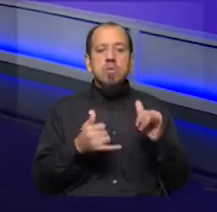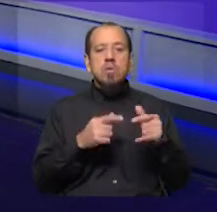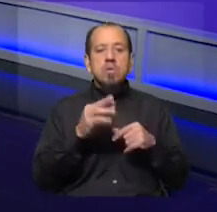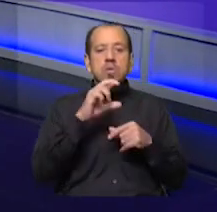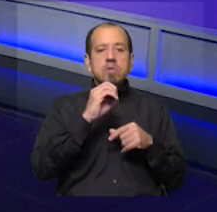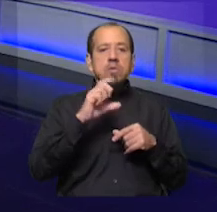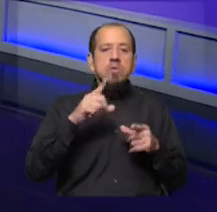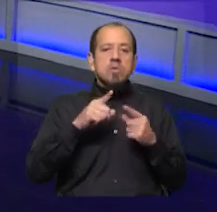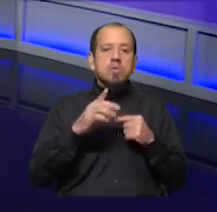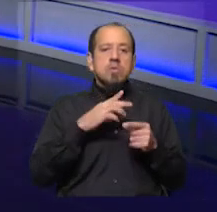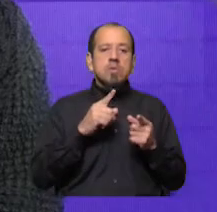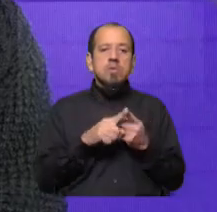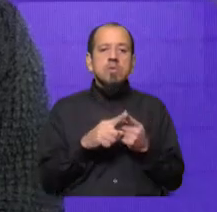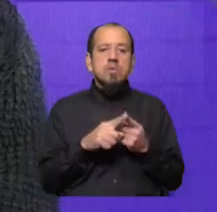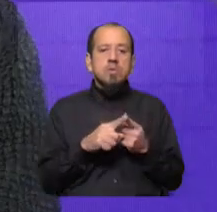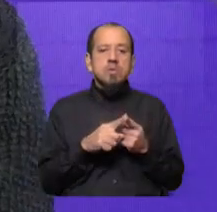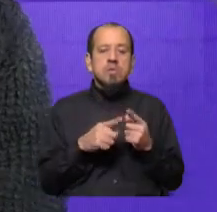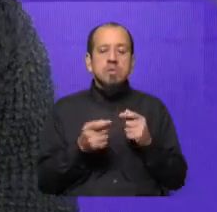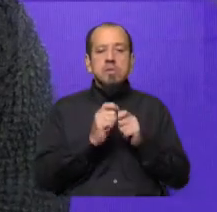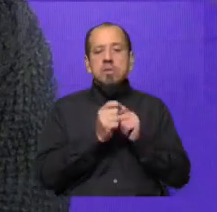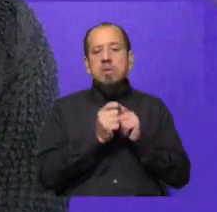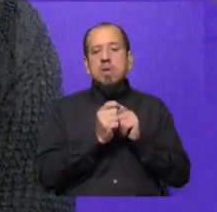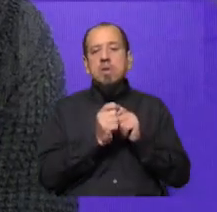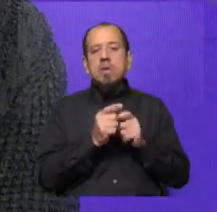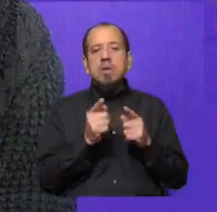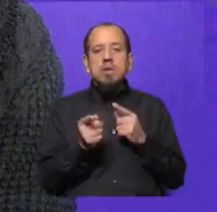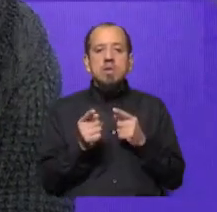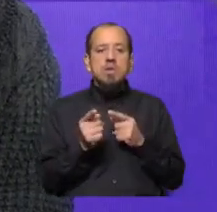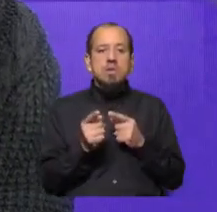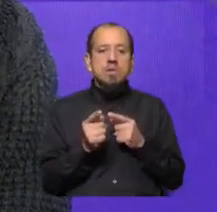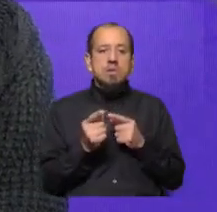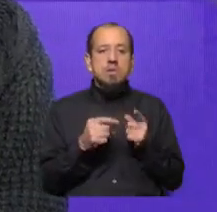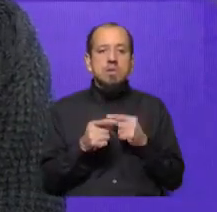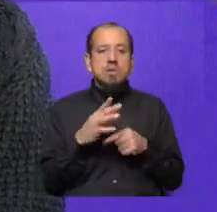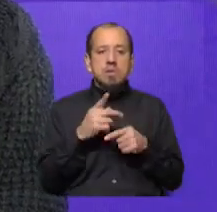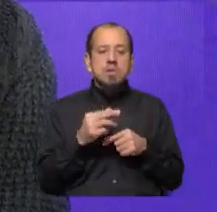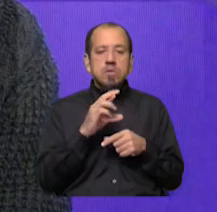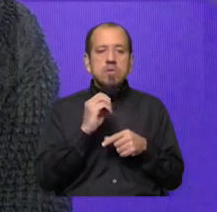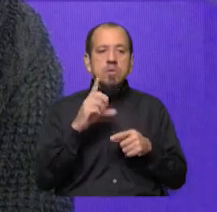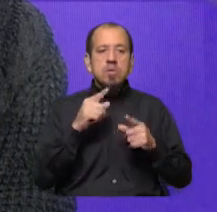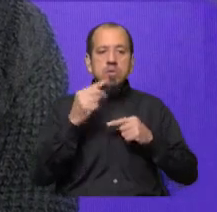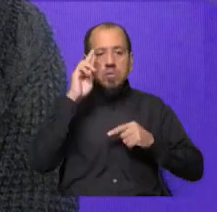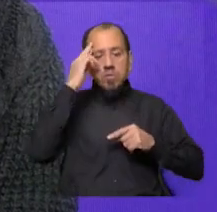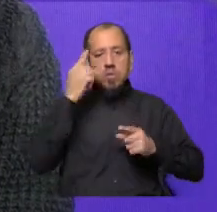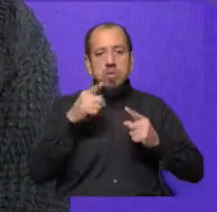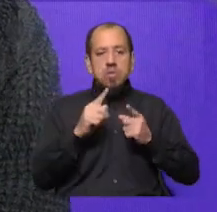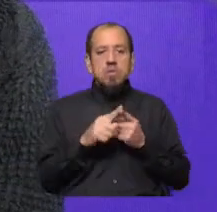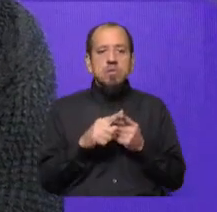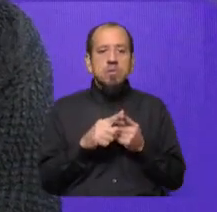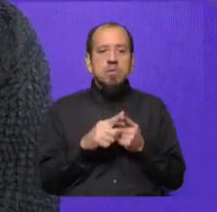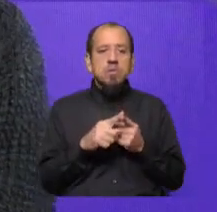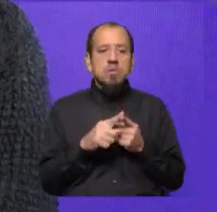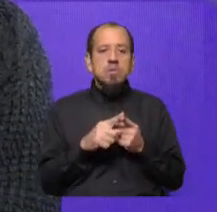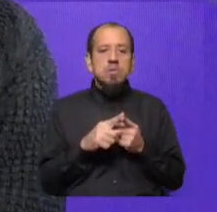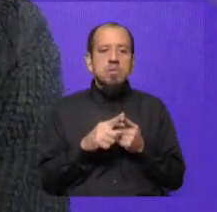sino que hay juegos nacionales este de cartas de mesas de fichitas y cosas así este incluso juegos de rol uruguayos este que van a estar ahí van a estar